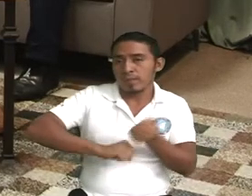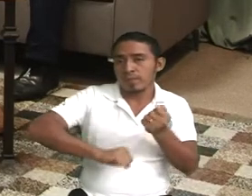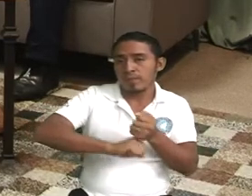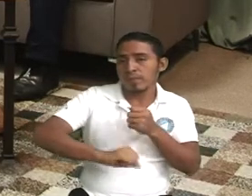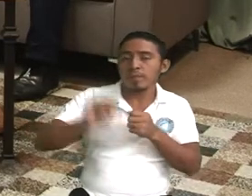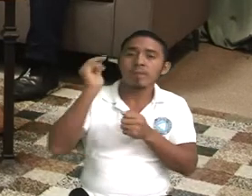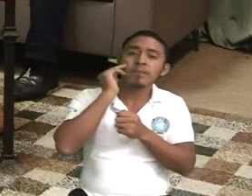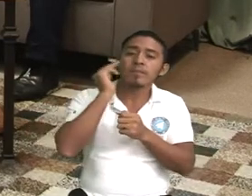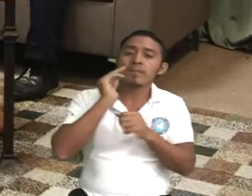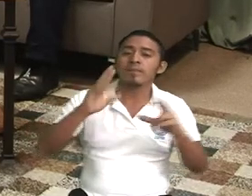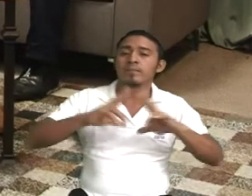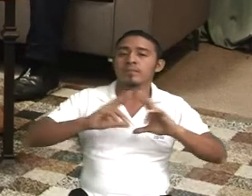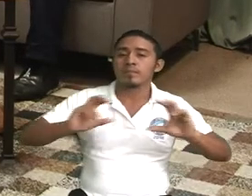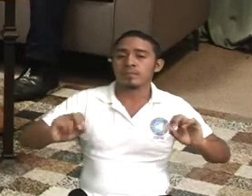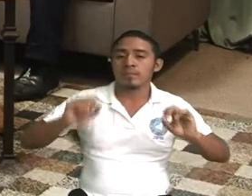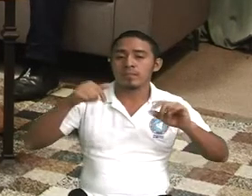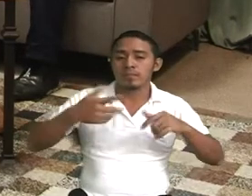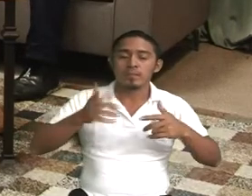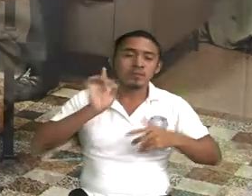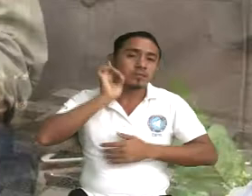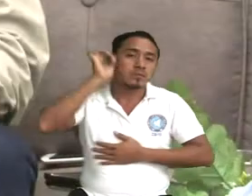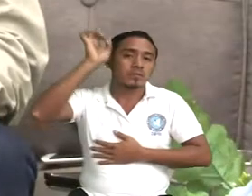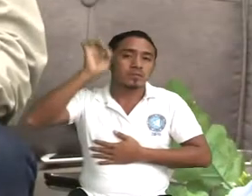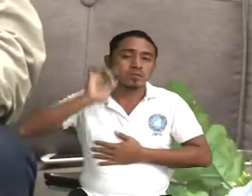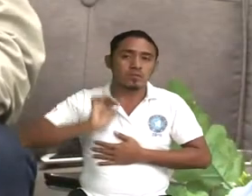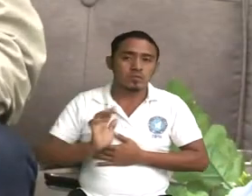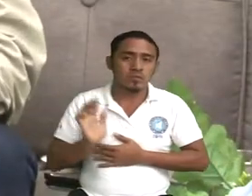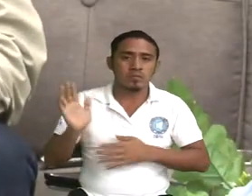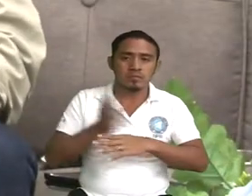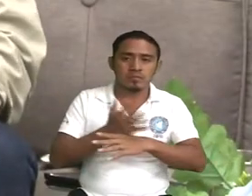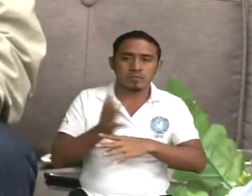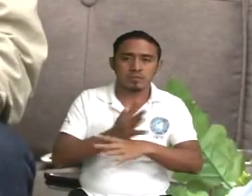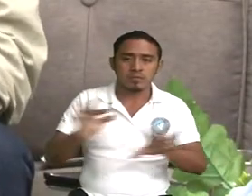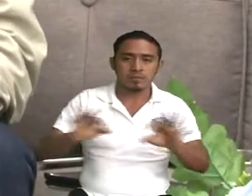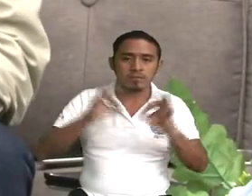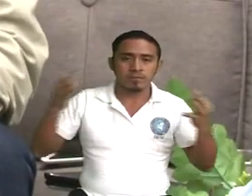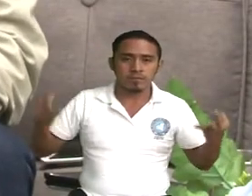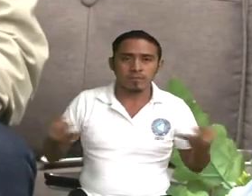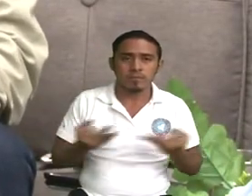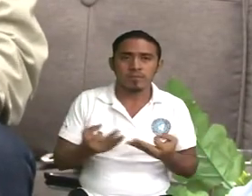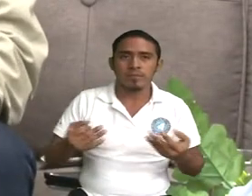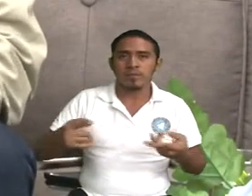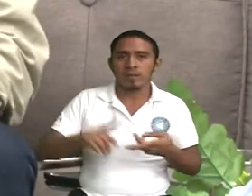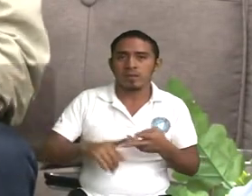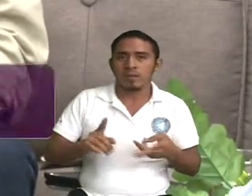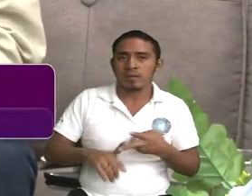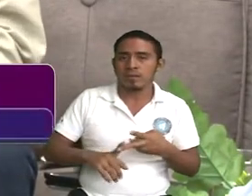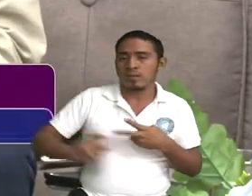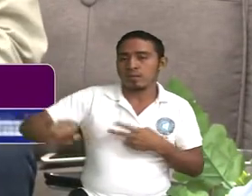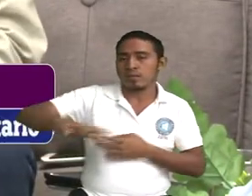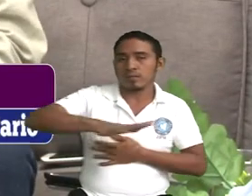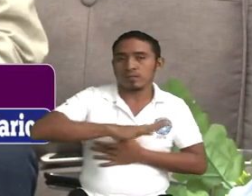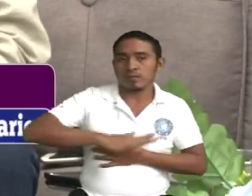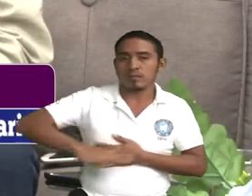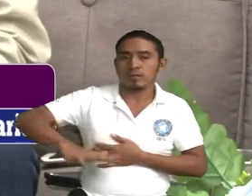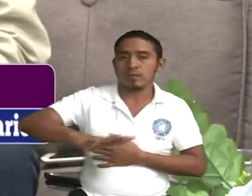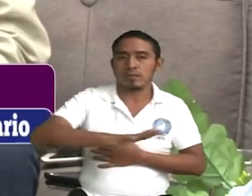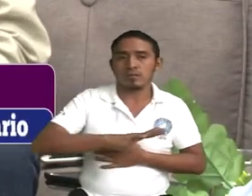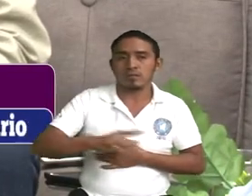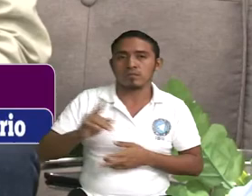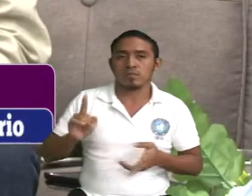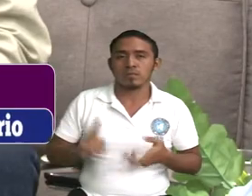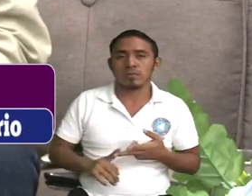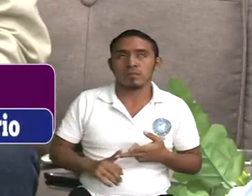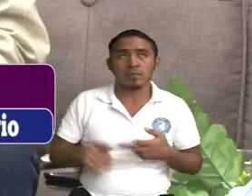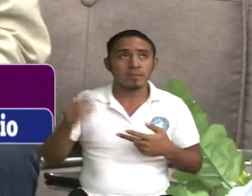madres nicaragüenses al desarrollo de las familias y de la sociedad. En las madres